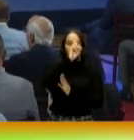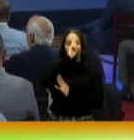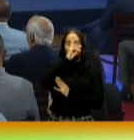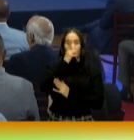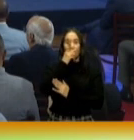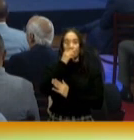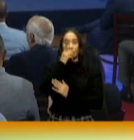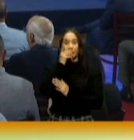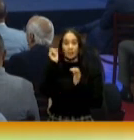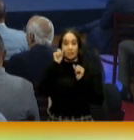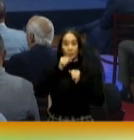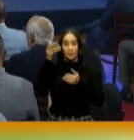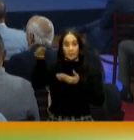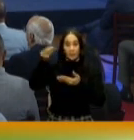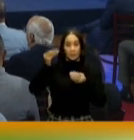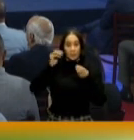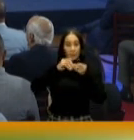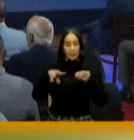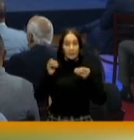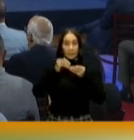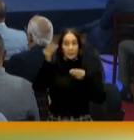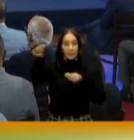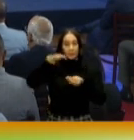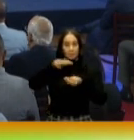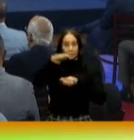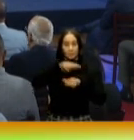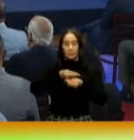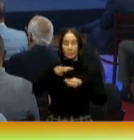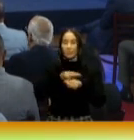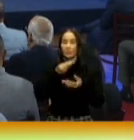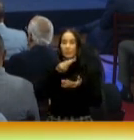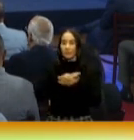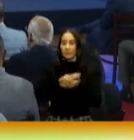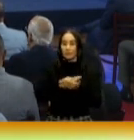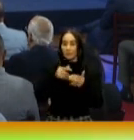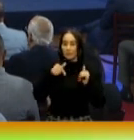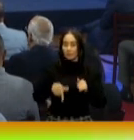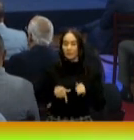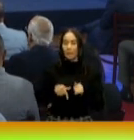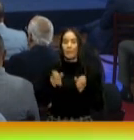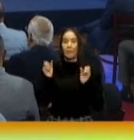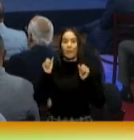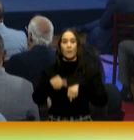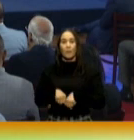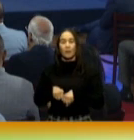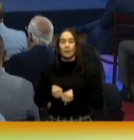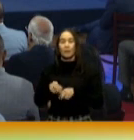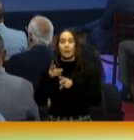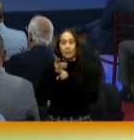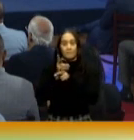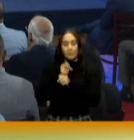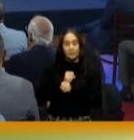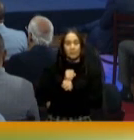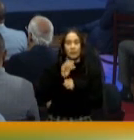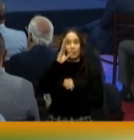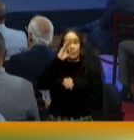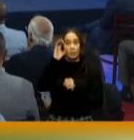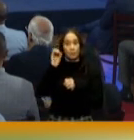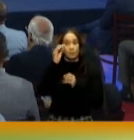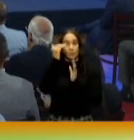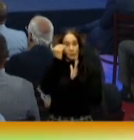maneras que que el país se encuentra en una posición geográfica un tanto